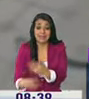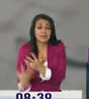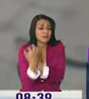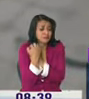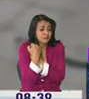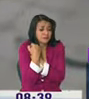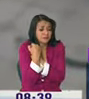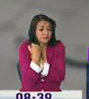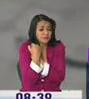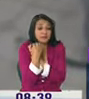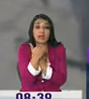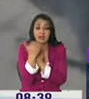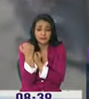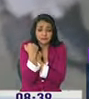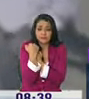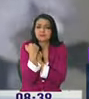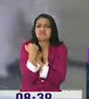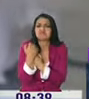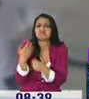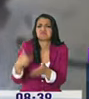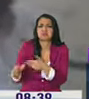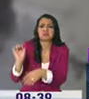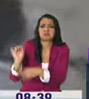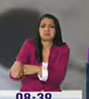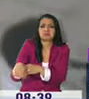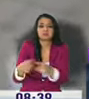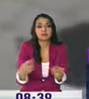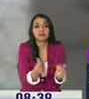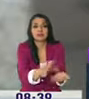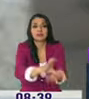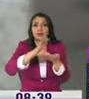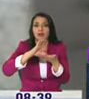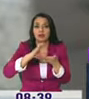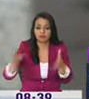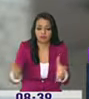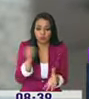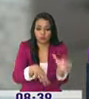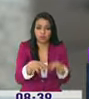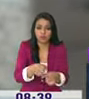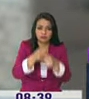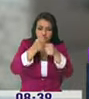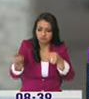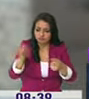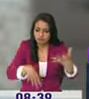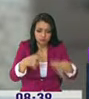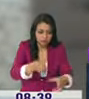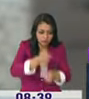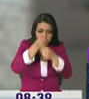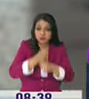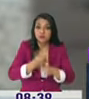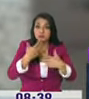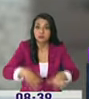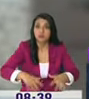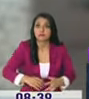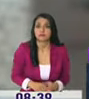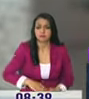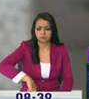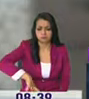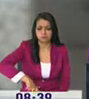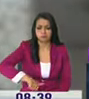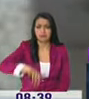evitar que le hagan daño. Afortunadamente solo les importa el dinero. Con fundas en mano recogen los billetes de las cajas. El robo no pasa de los